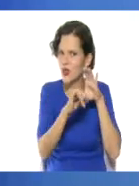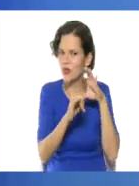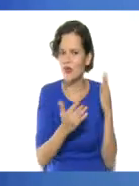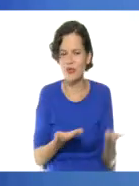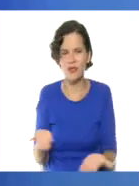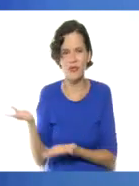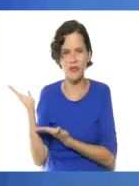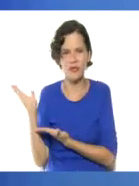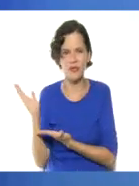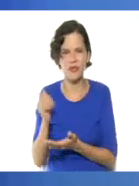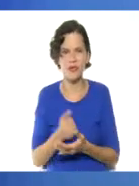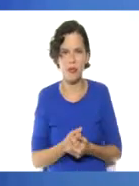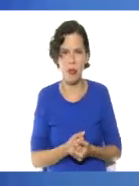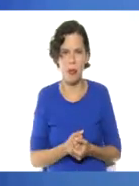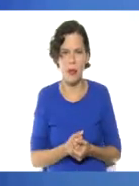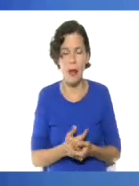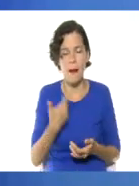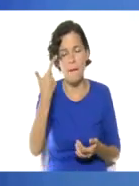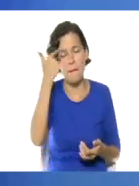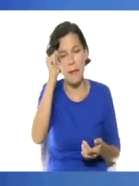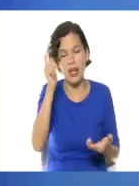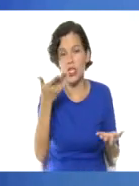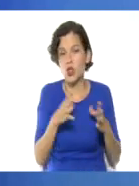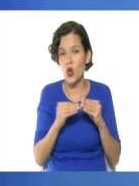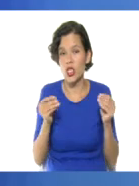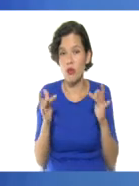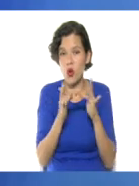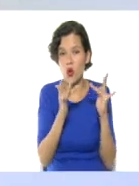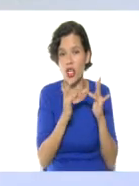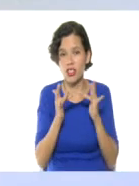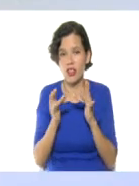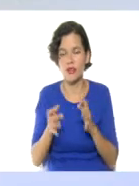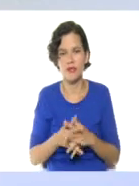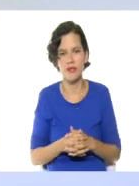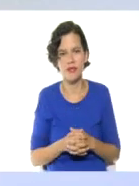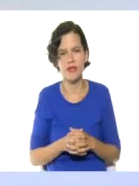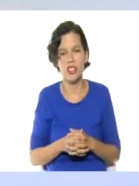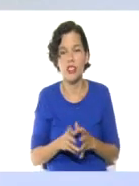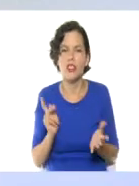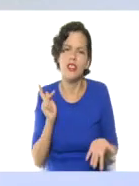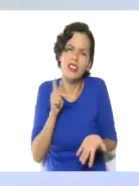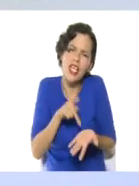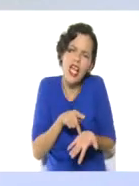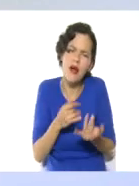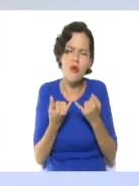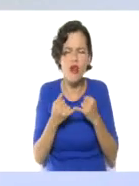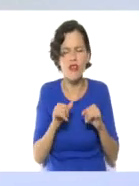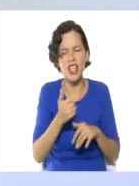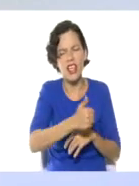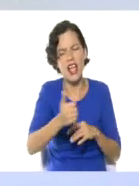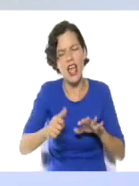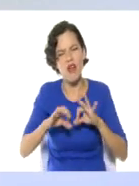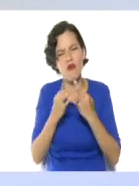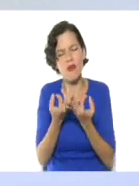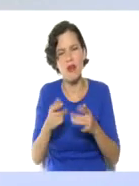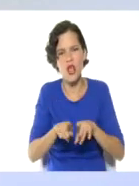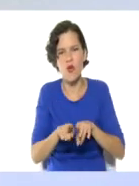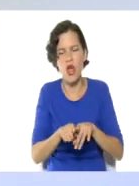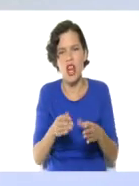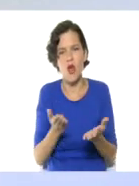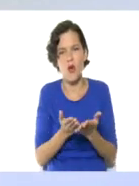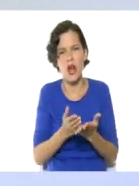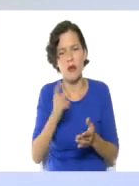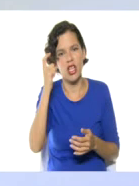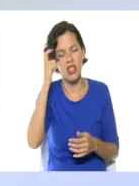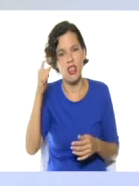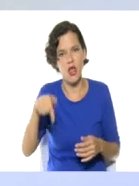YouTube Vive TV Oficial, para que así estén conectados con nosotros. Y llegamos al final de Cada Familia Una Escuela por el día de